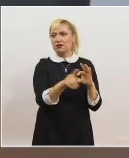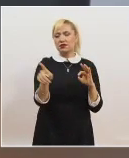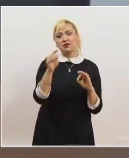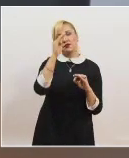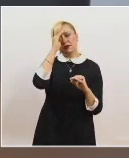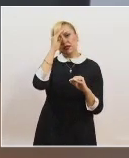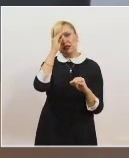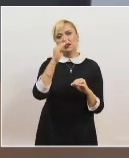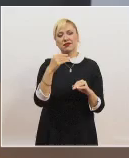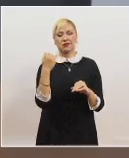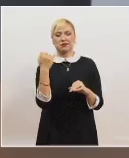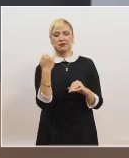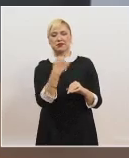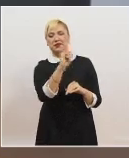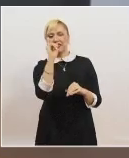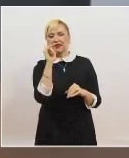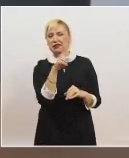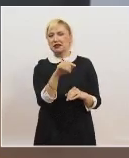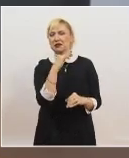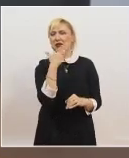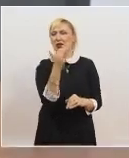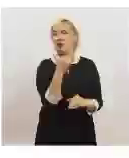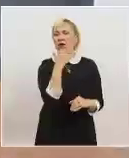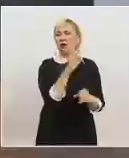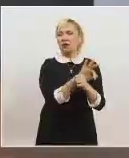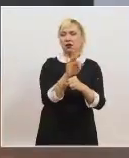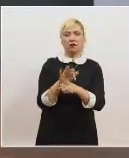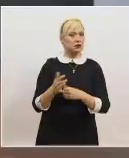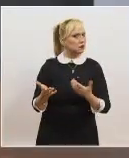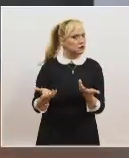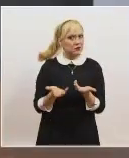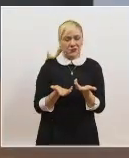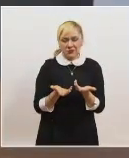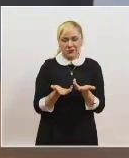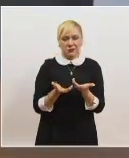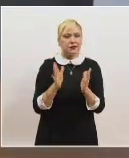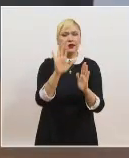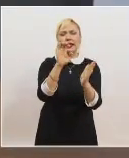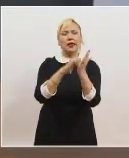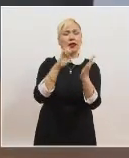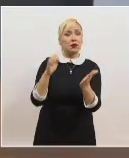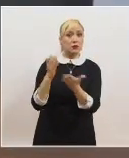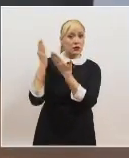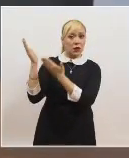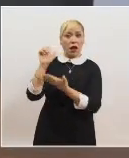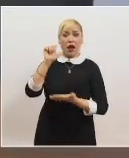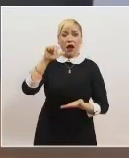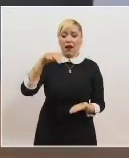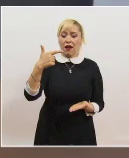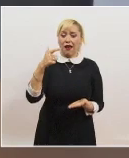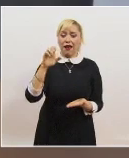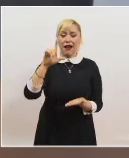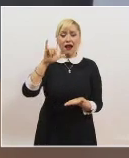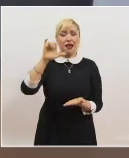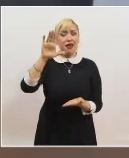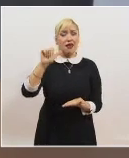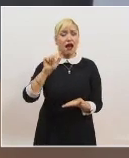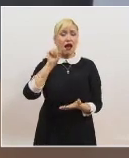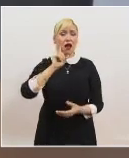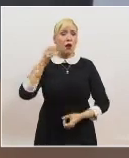sobre la legitimidad de las decisiones del juzgador. Basta citar, por ejemplo, el caso reciente de la